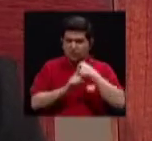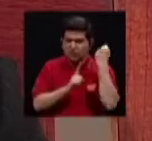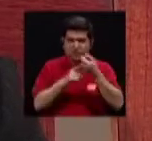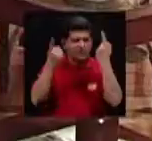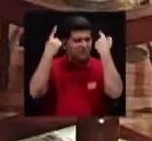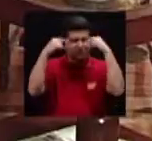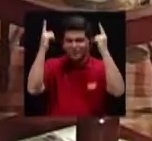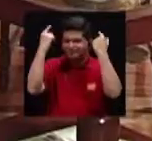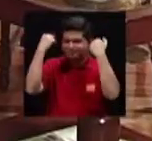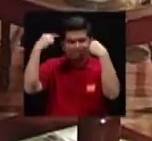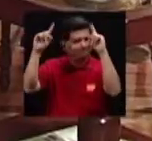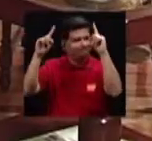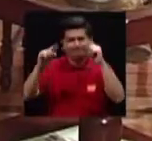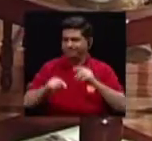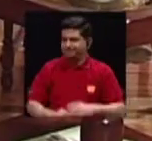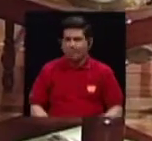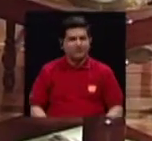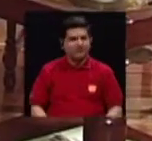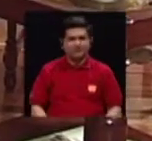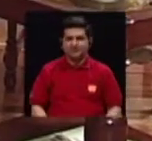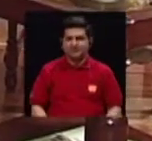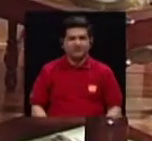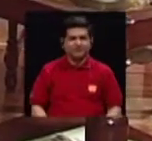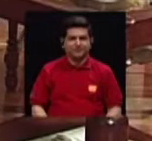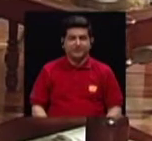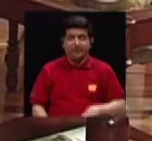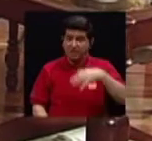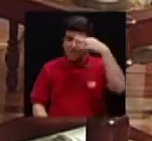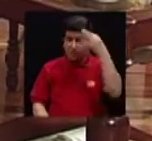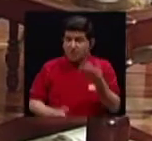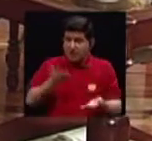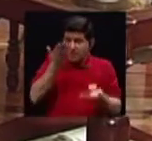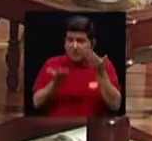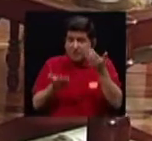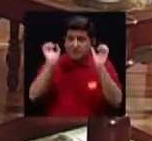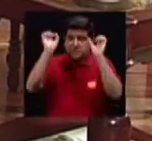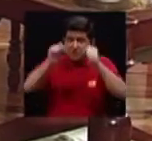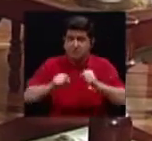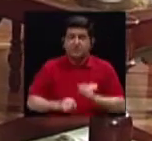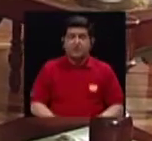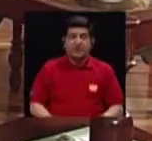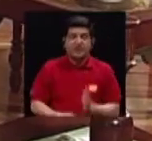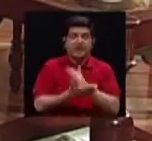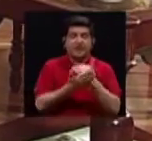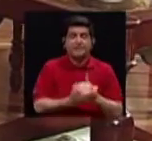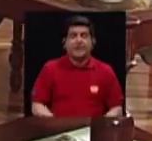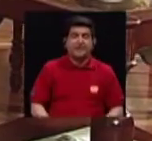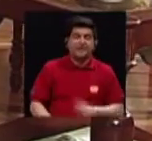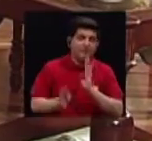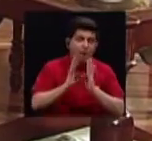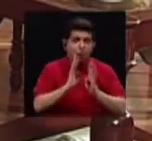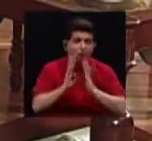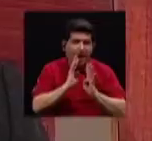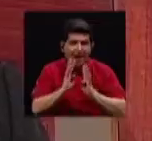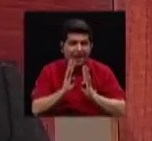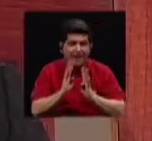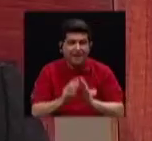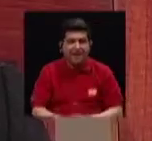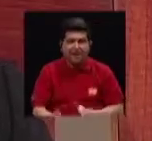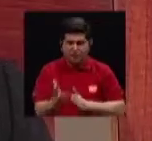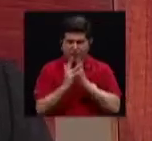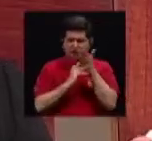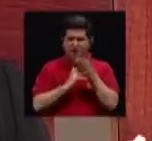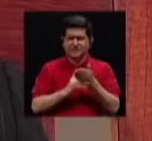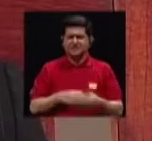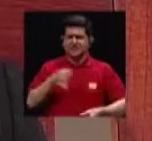exitoso. Lo que creímos que podía llegar a ser la oralidad, un acceso más a la